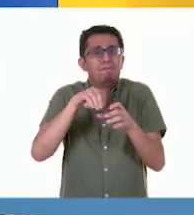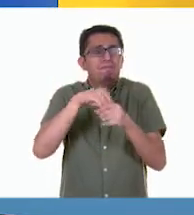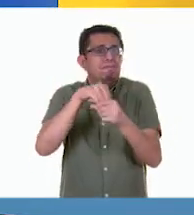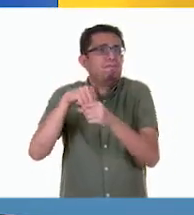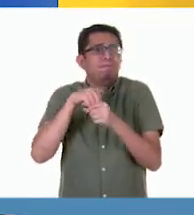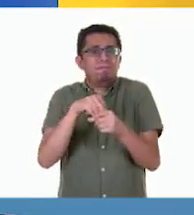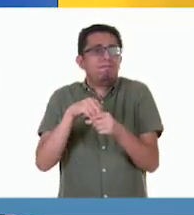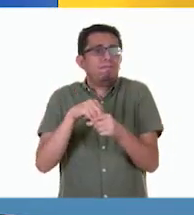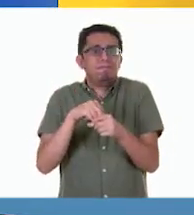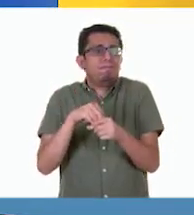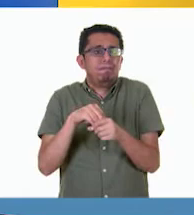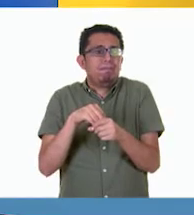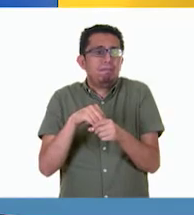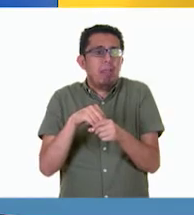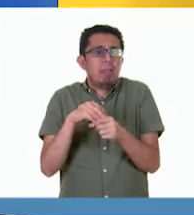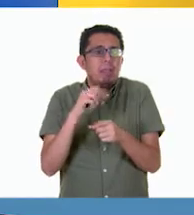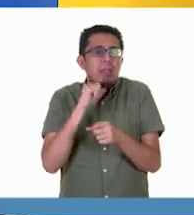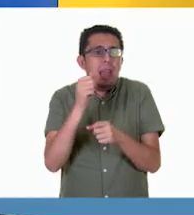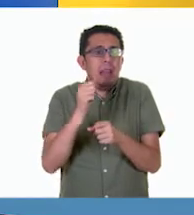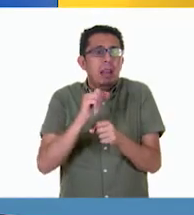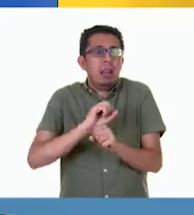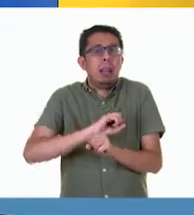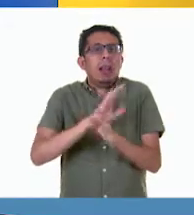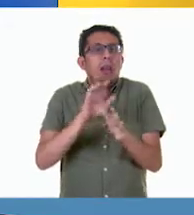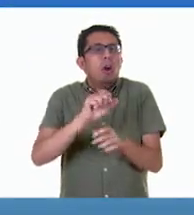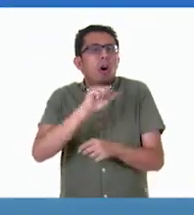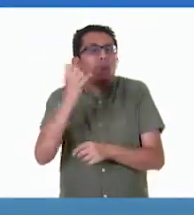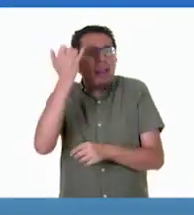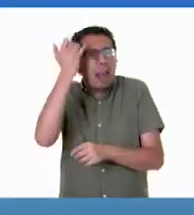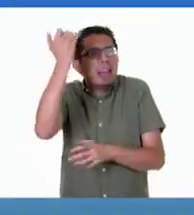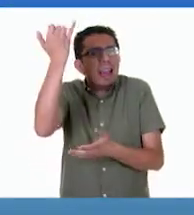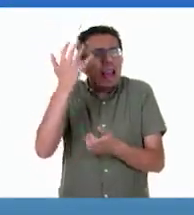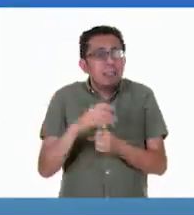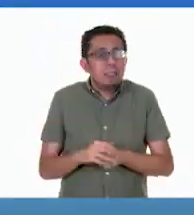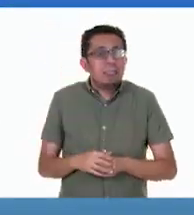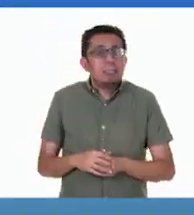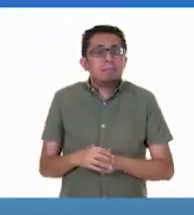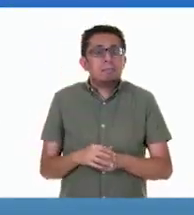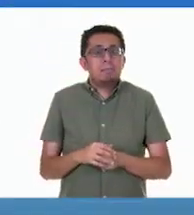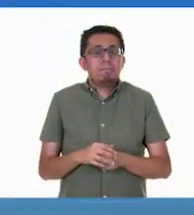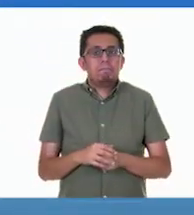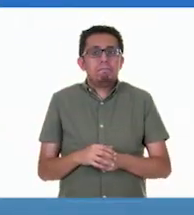apreciaría mucho. Así que, ¿qué otra cosa se les ocurre?